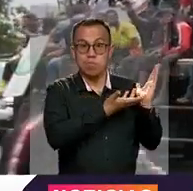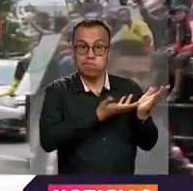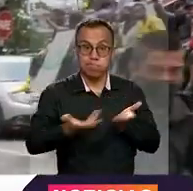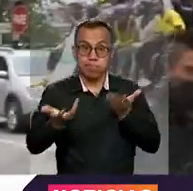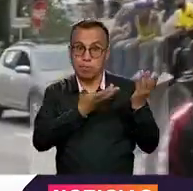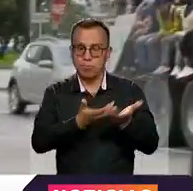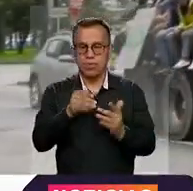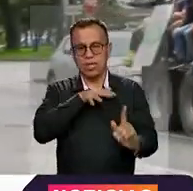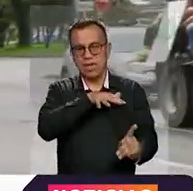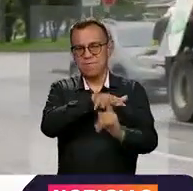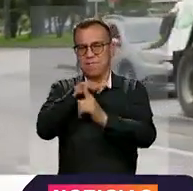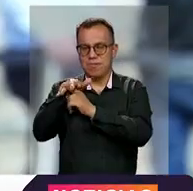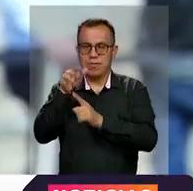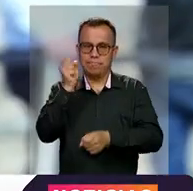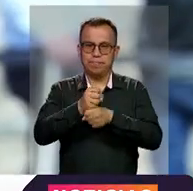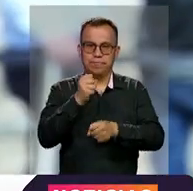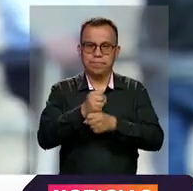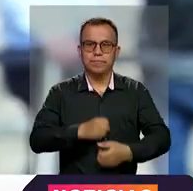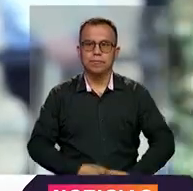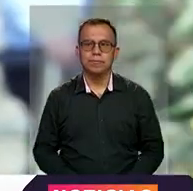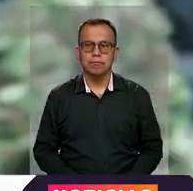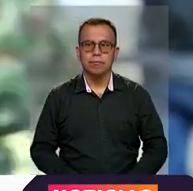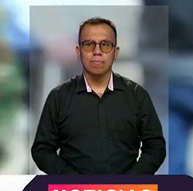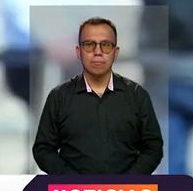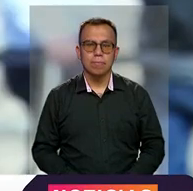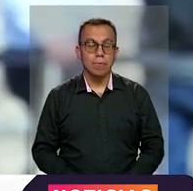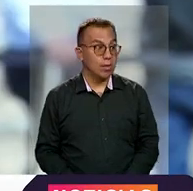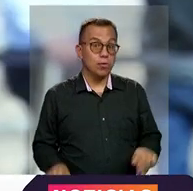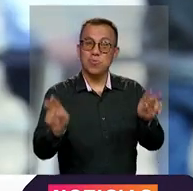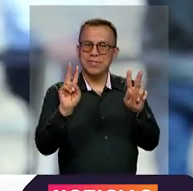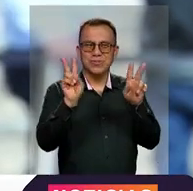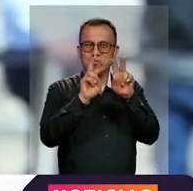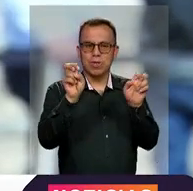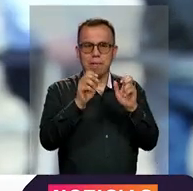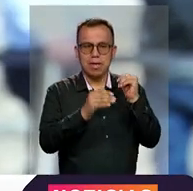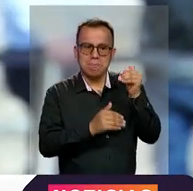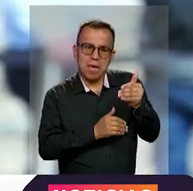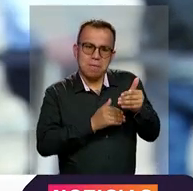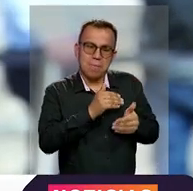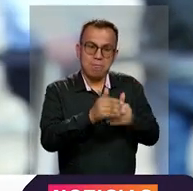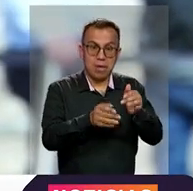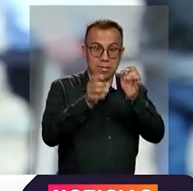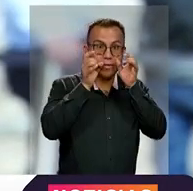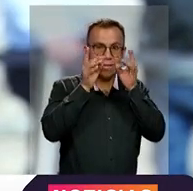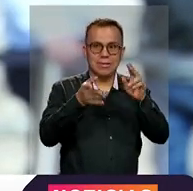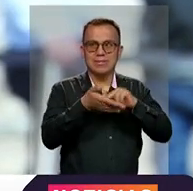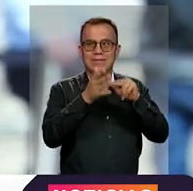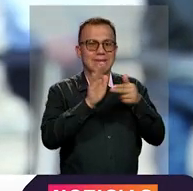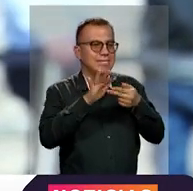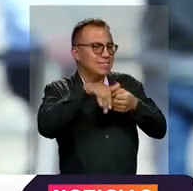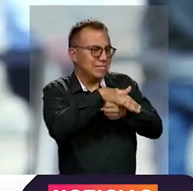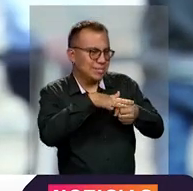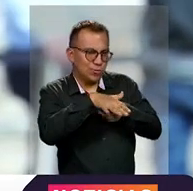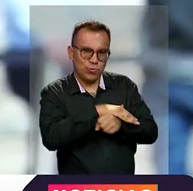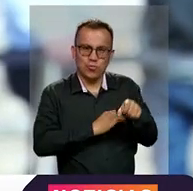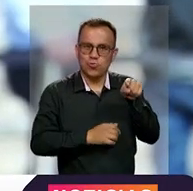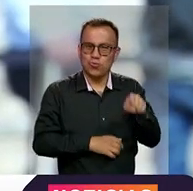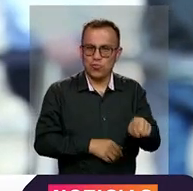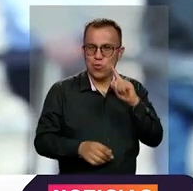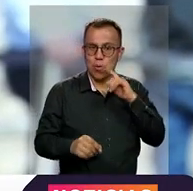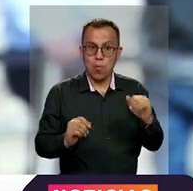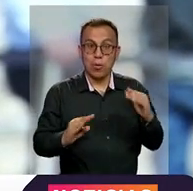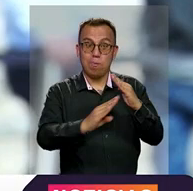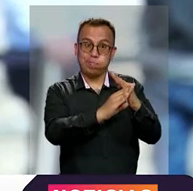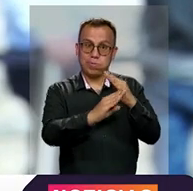y las afectaciones al empleo. No es un tema de gradualidad, este es un tema, esa circunstancia, el hecho de ocupar las